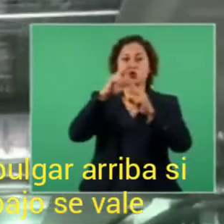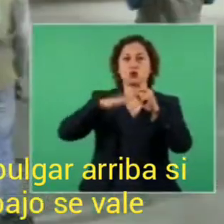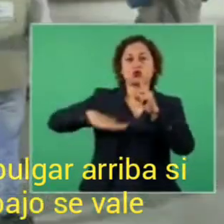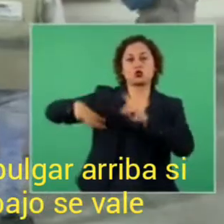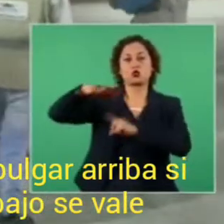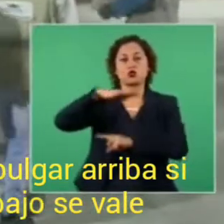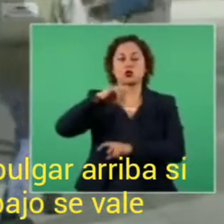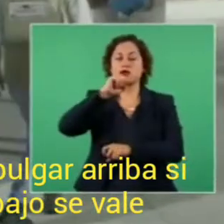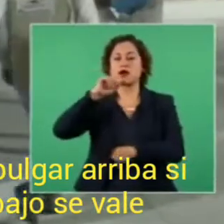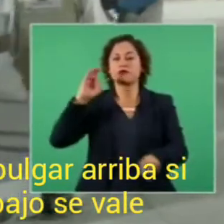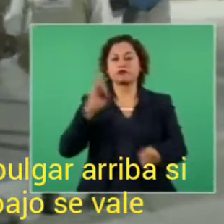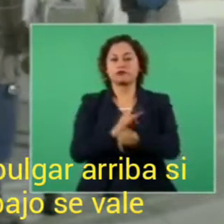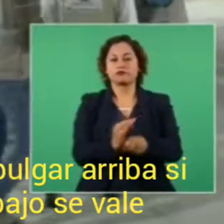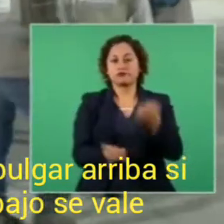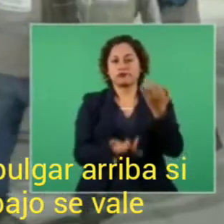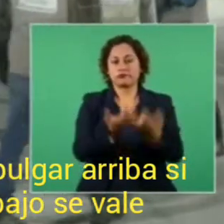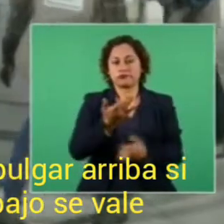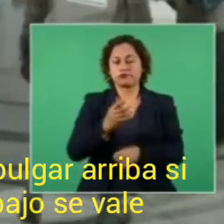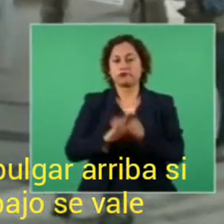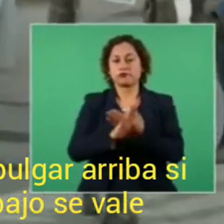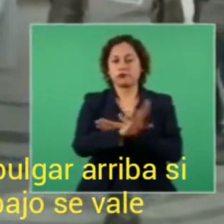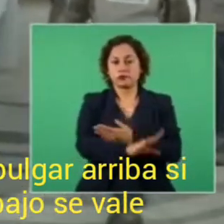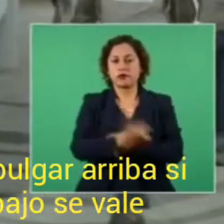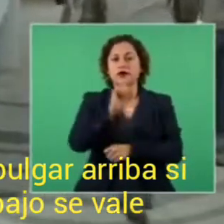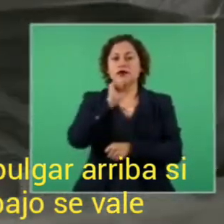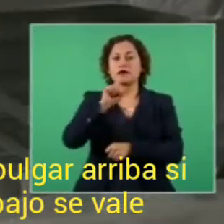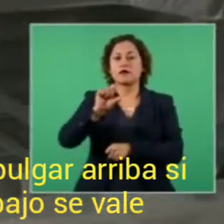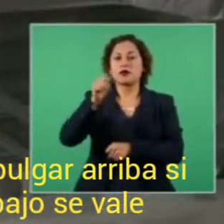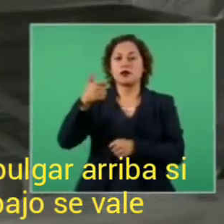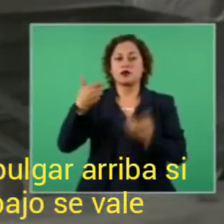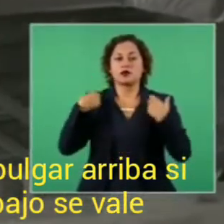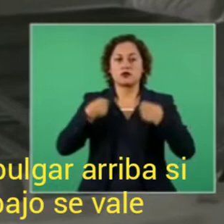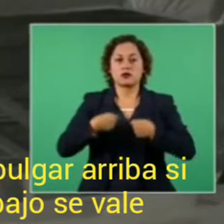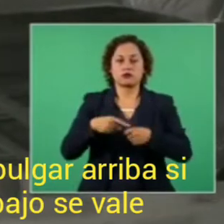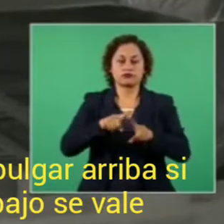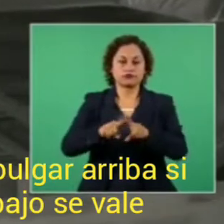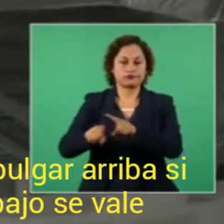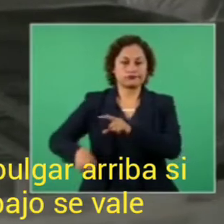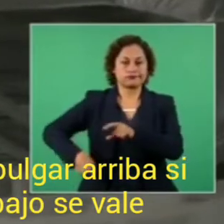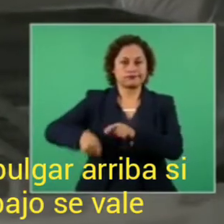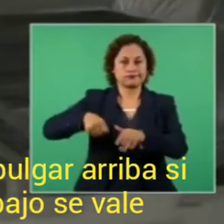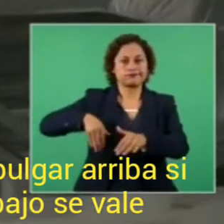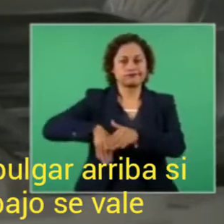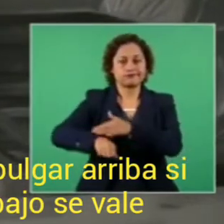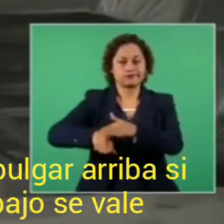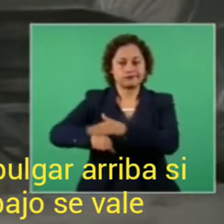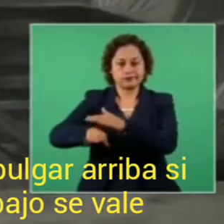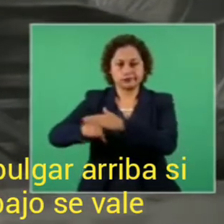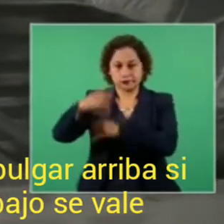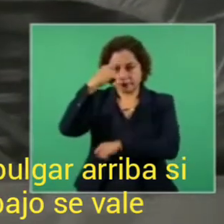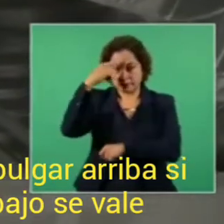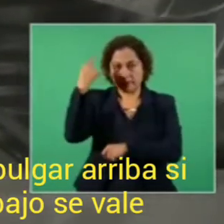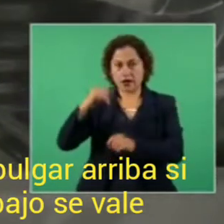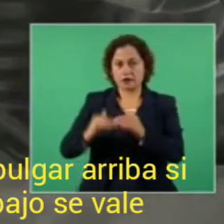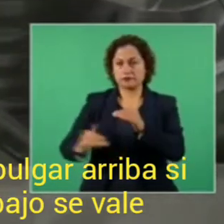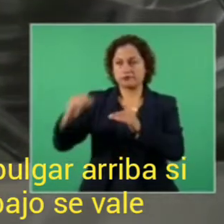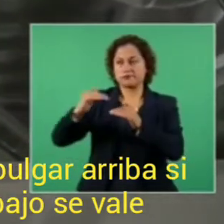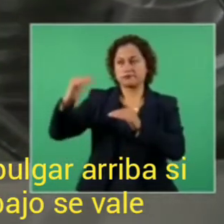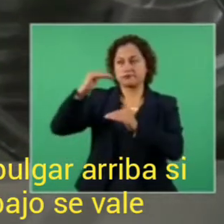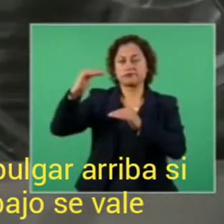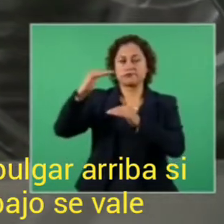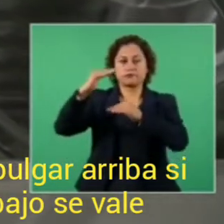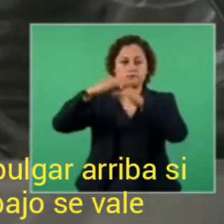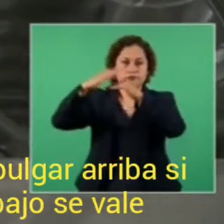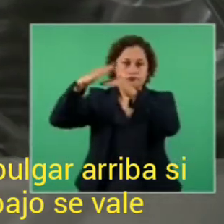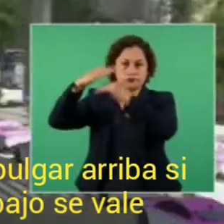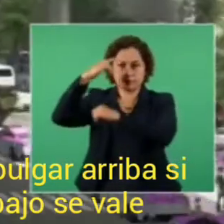contraincendio y sistema de inspección de equipaje documentado. Asimismo, la colocación de plafones de doble nivel en pasillos del Centro de